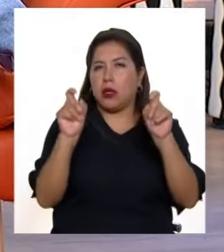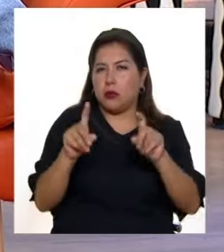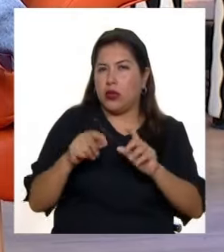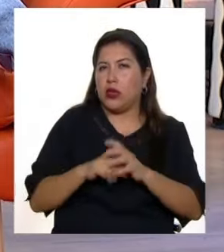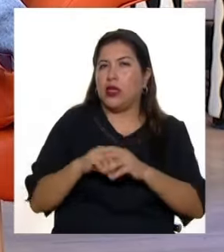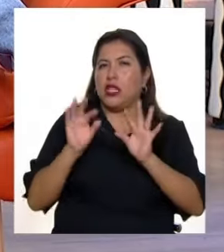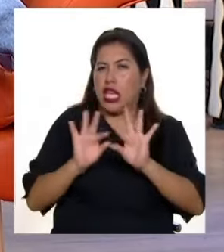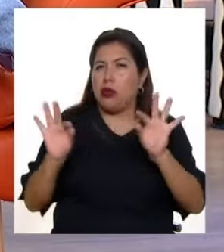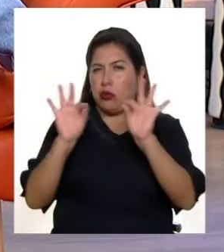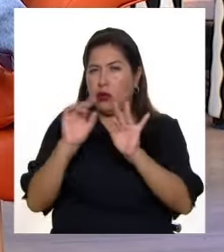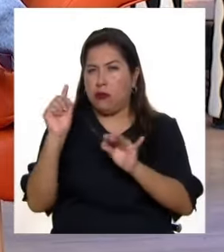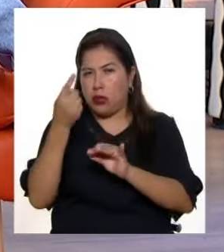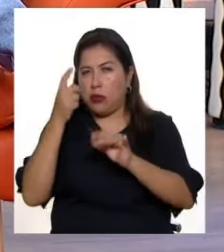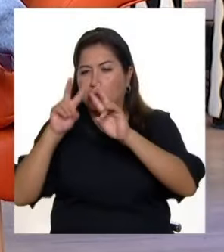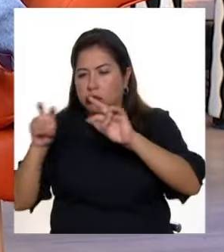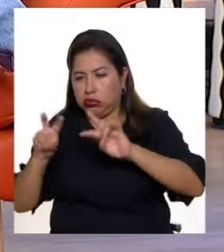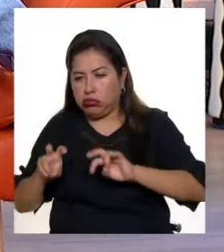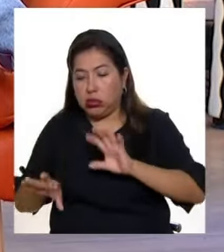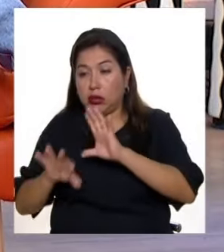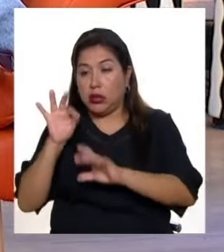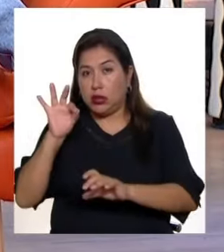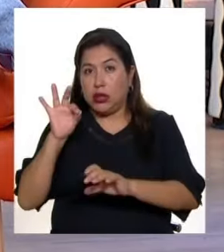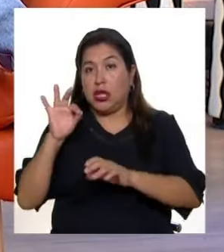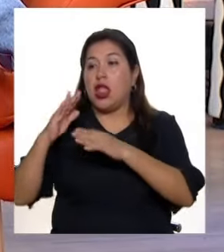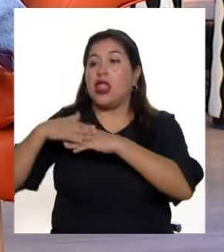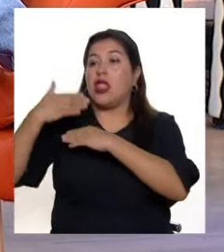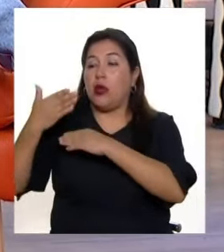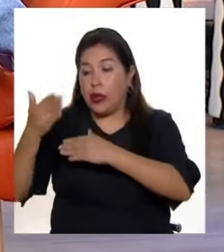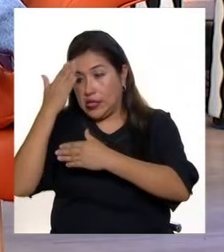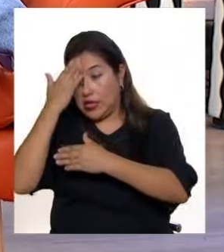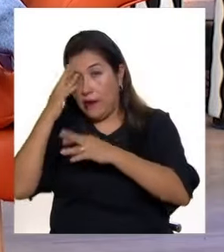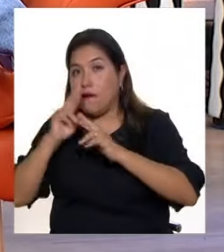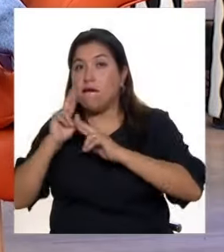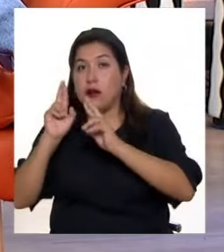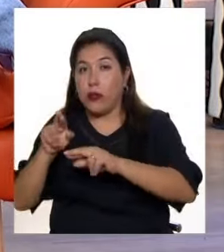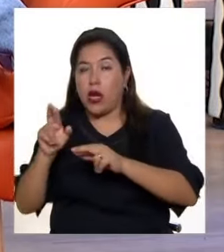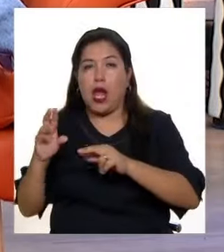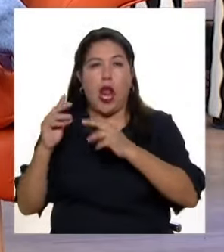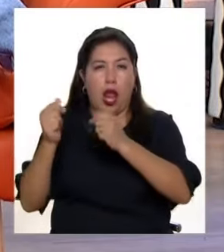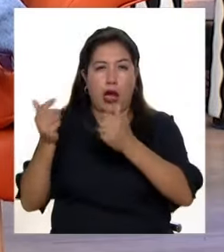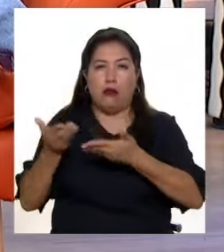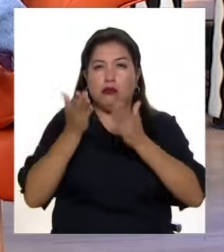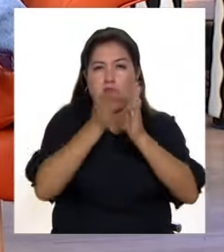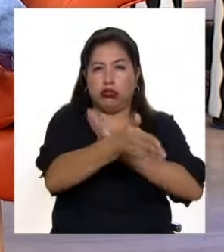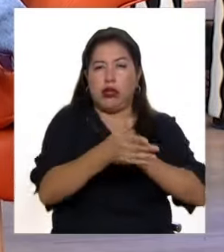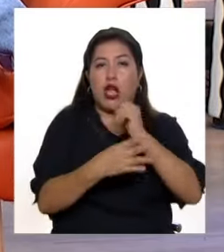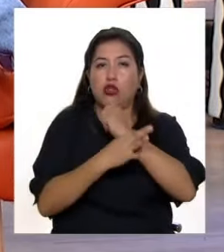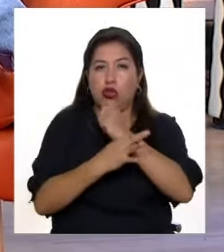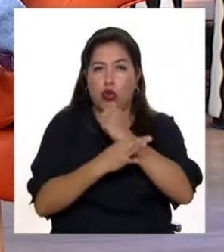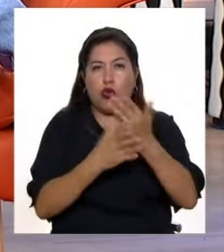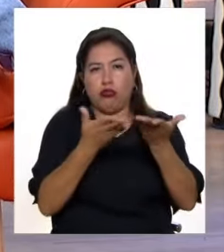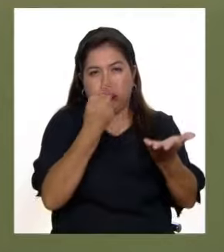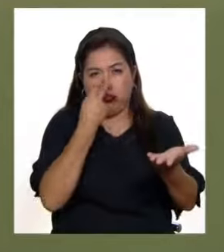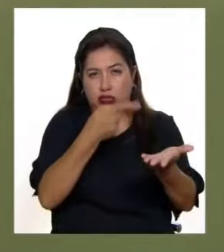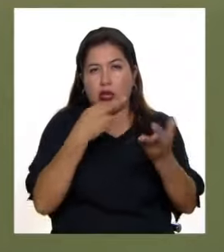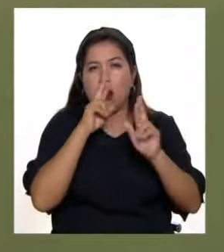y adicionalmente a eso, pues, acudir a un médico para tratar estos problemas, ¿verdad?